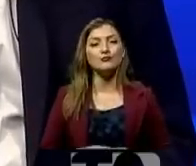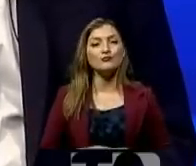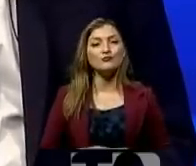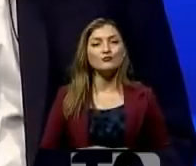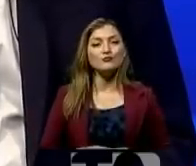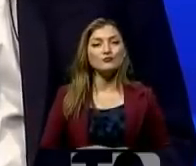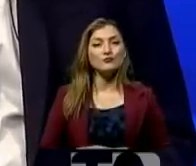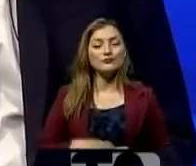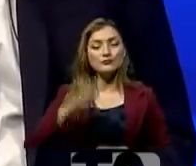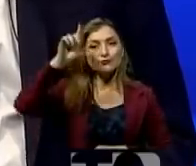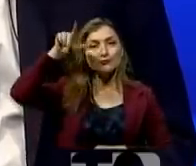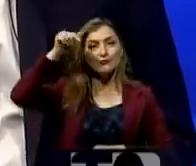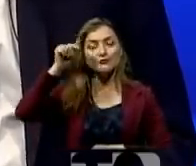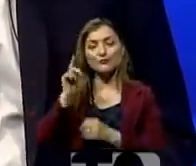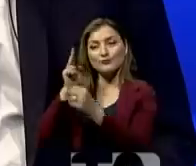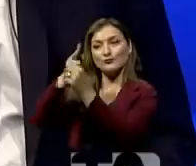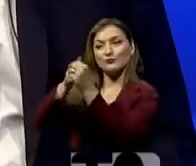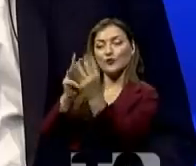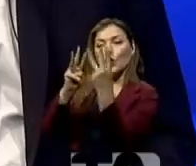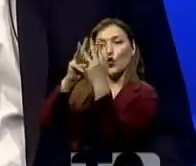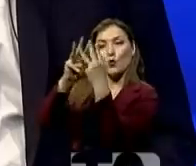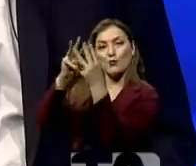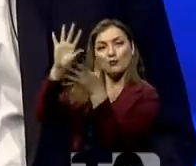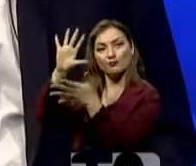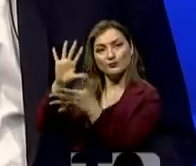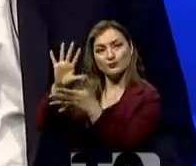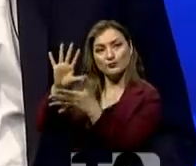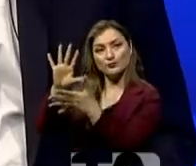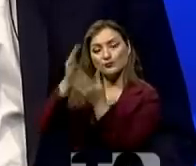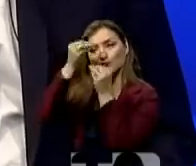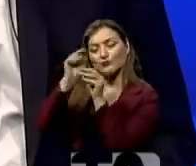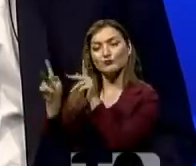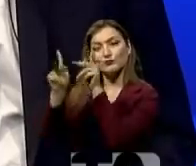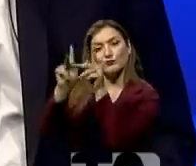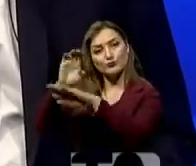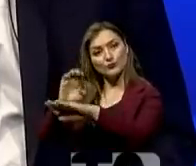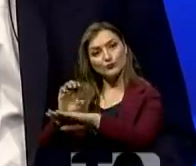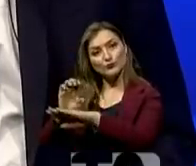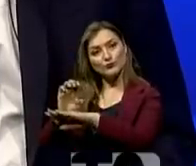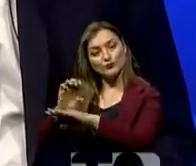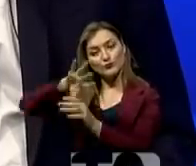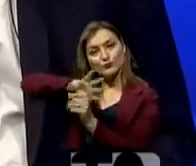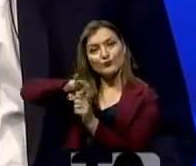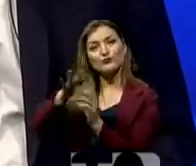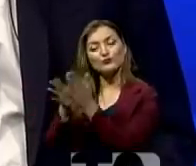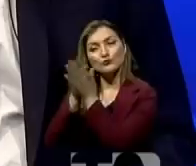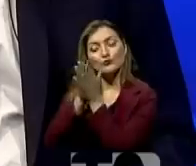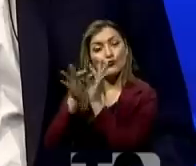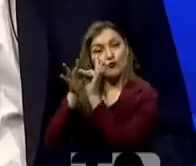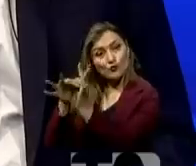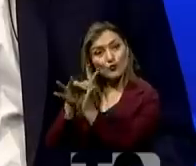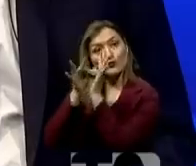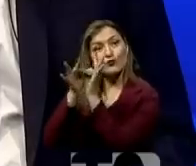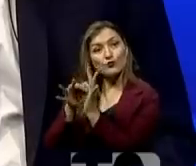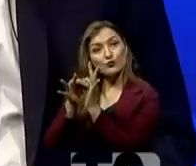participación del gobierno y la cumbre de las américas anunció este plan ecuador el canciller decía que esto responde más bien a un pedido de colaboración que va más ese